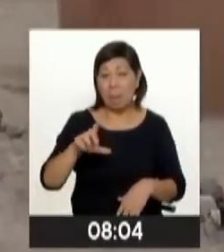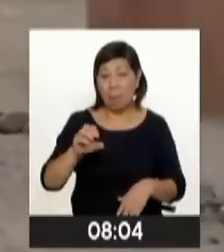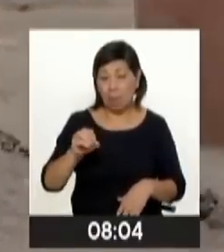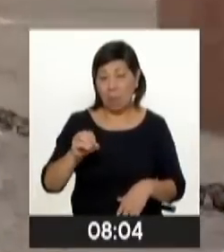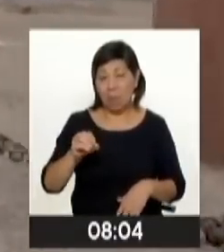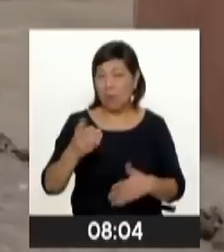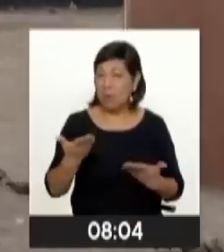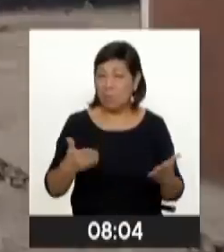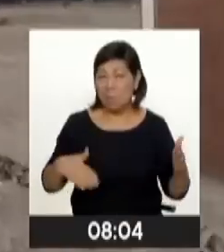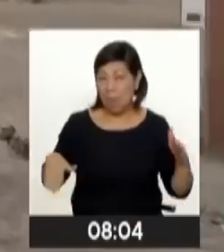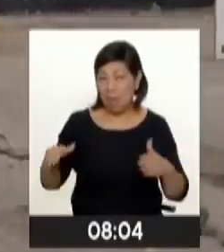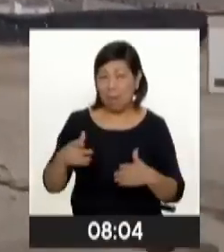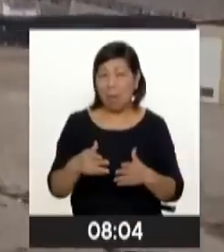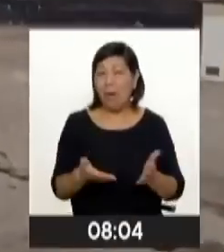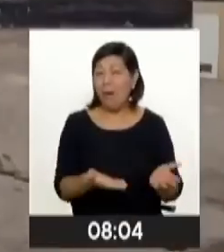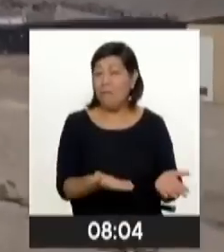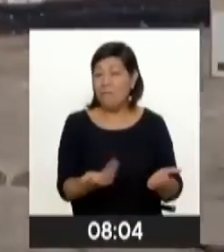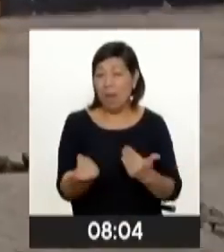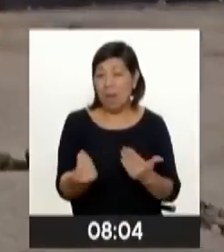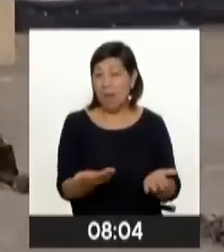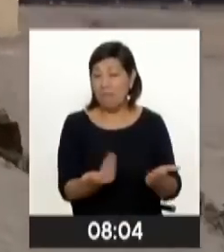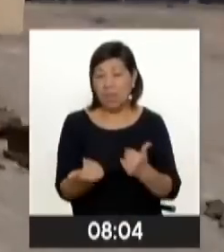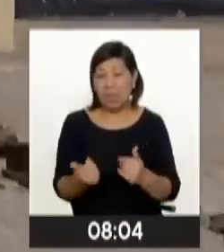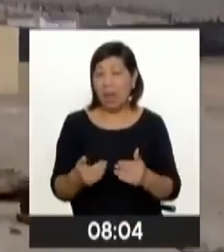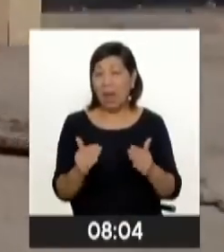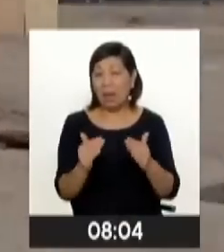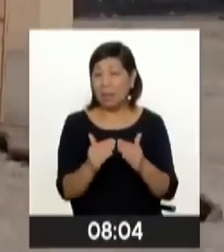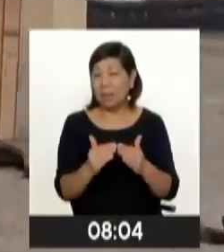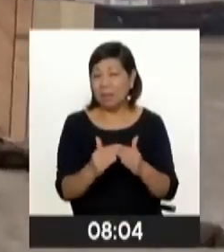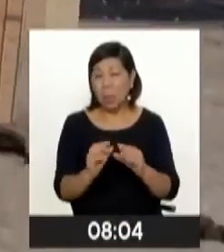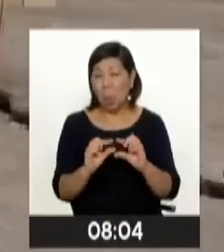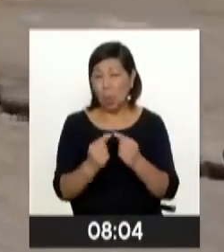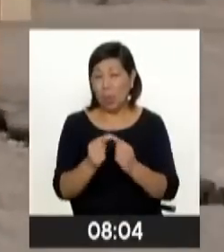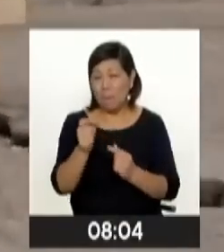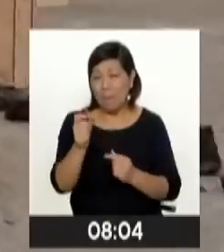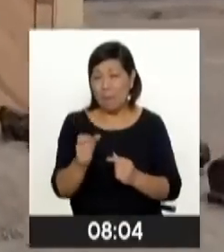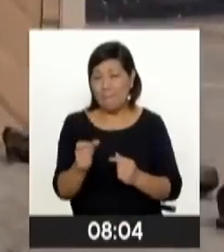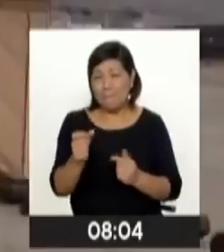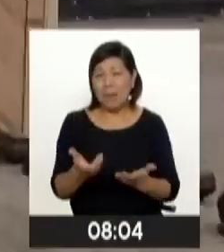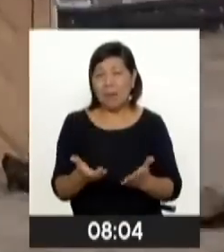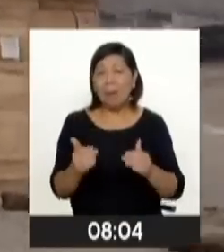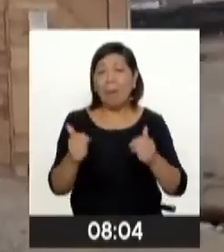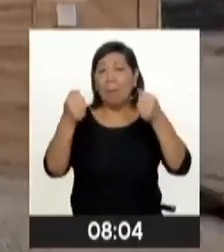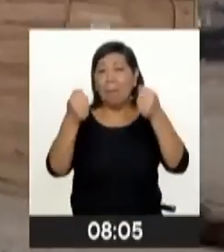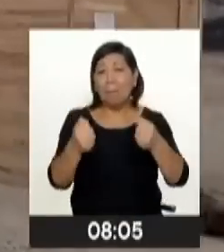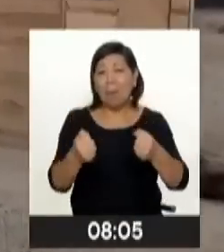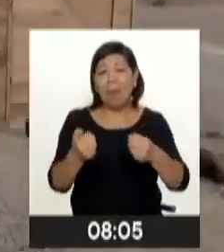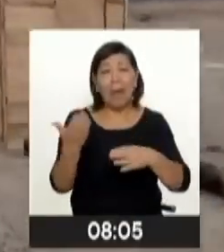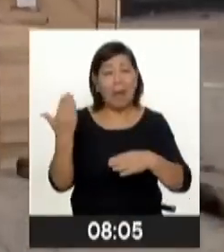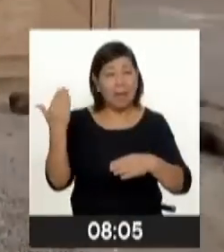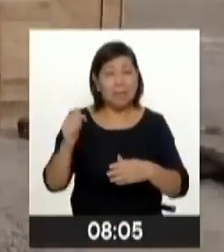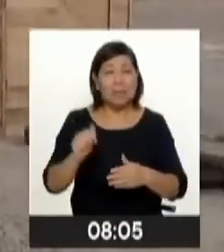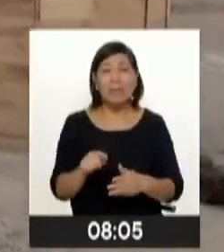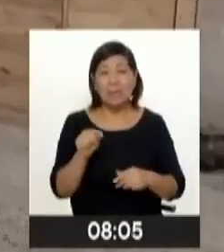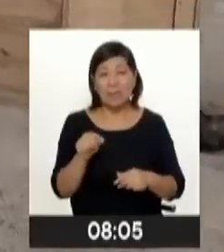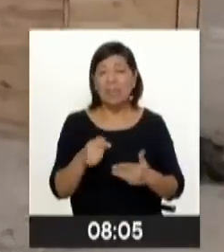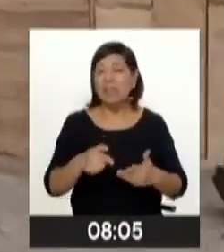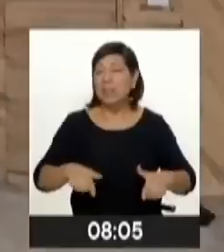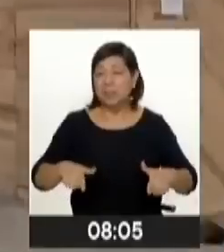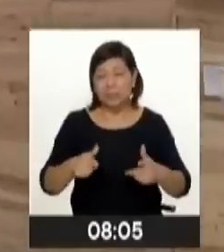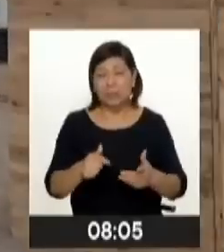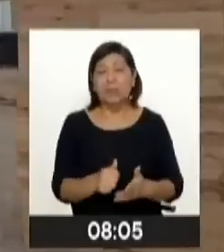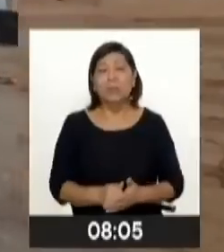diligencia de desalojo. Es un desalojo, efectivamente, un grupo de personas que se ha instalado ya desde hace un tiempo